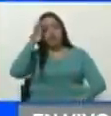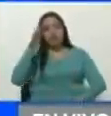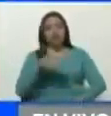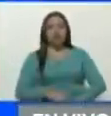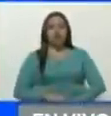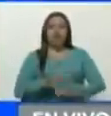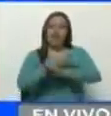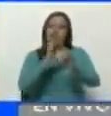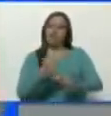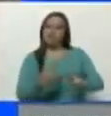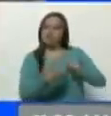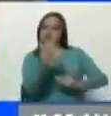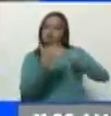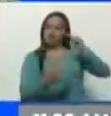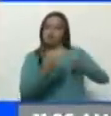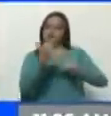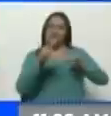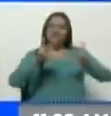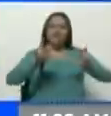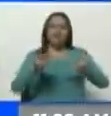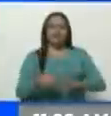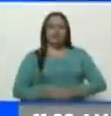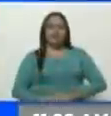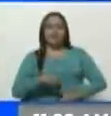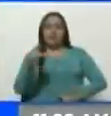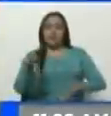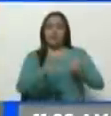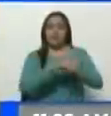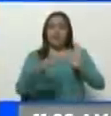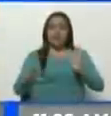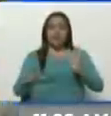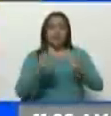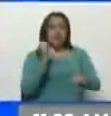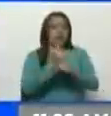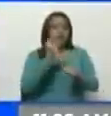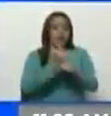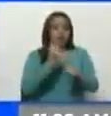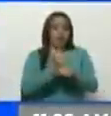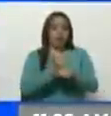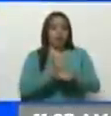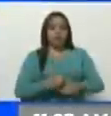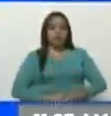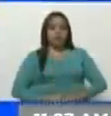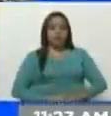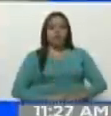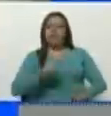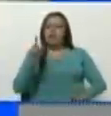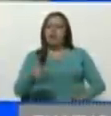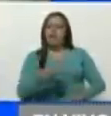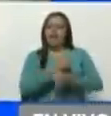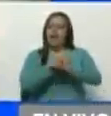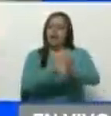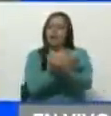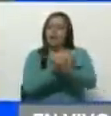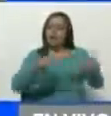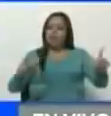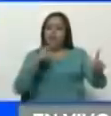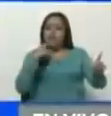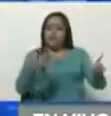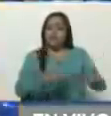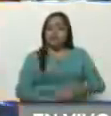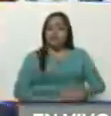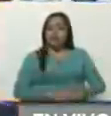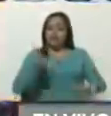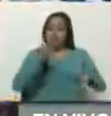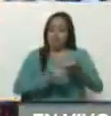arquitectura moderna, creó los derechos de los trabajadores, hasta el amor libre, porque estatuyó que el matrimonio